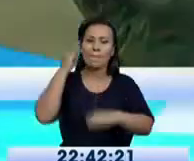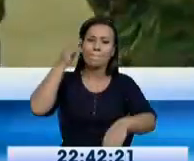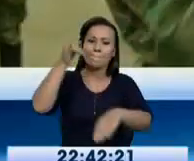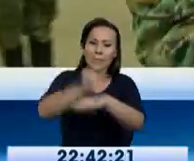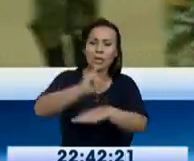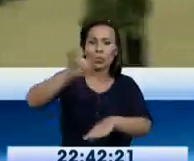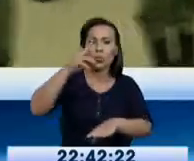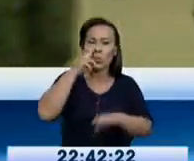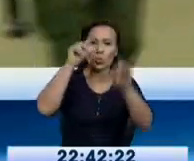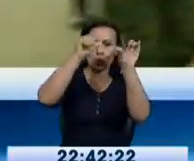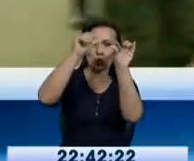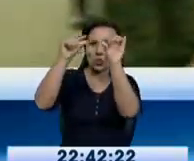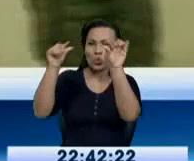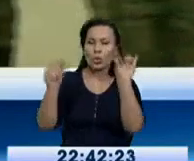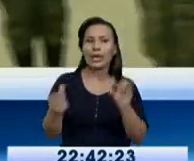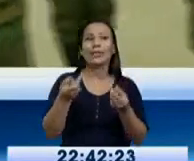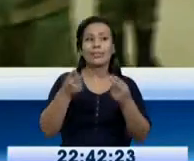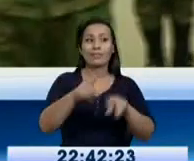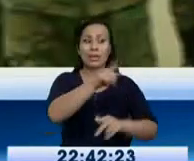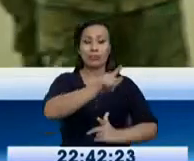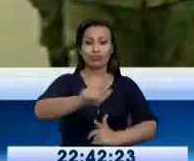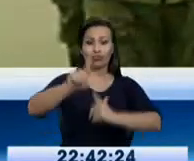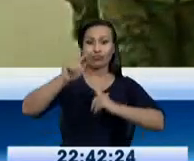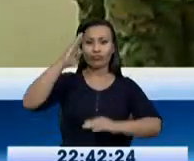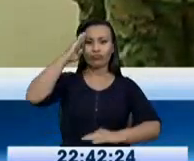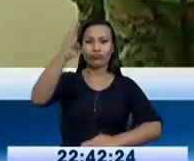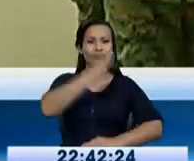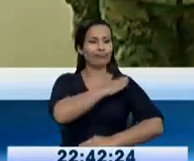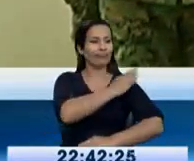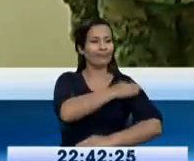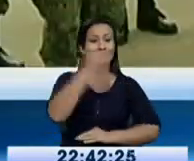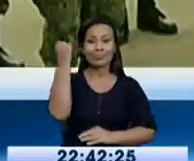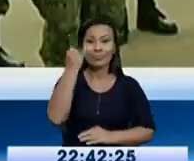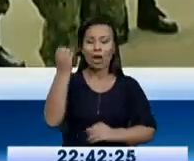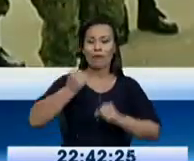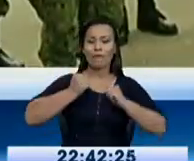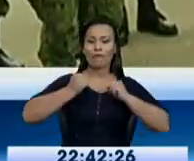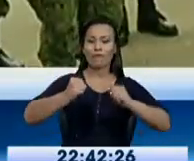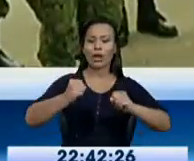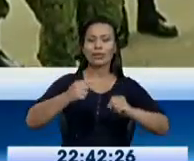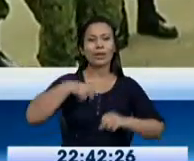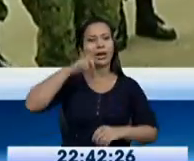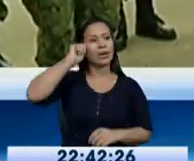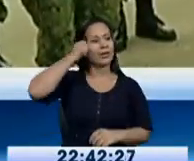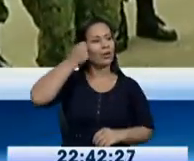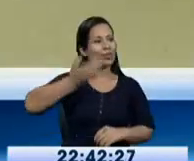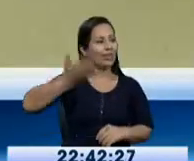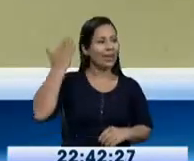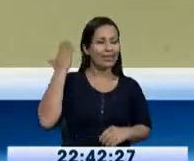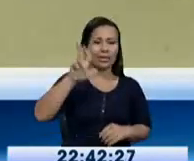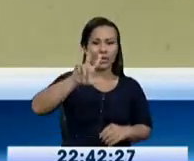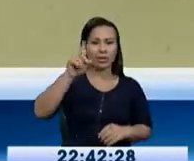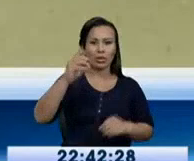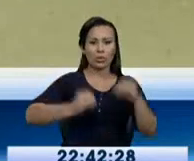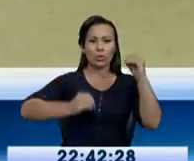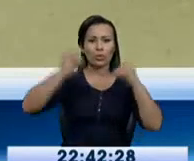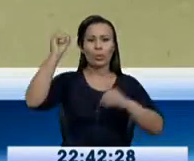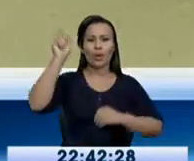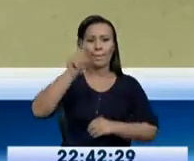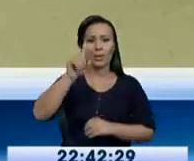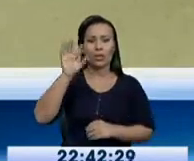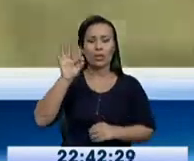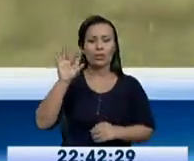La segunda división del Ejército Libertad, con base en el Fuerte Huancavilca, conmemoró aquel 31 de octubre de